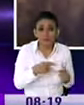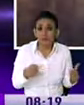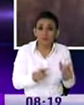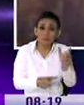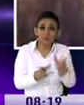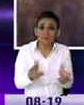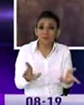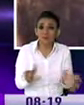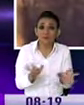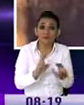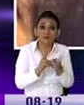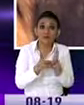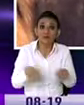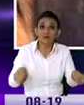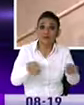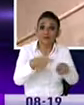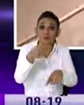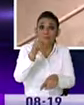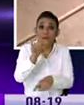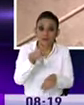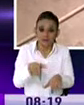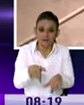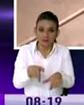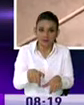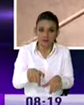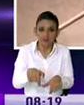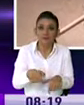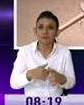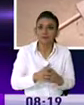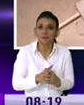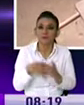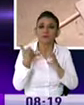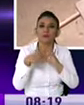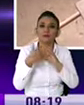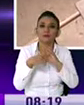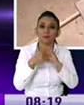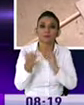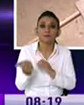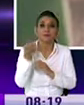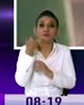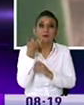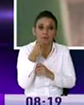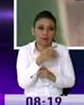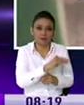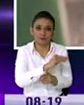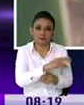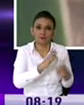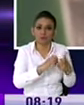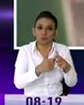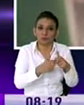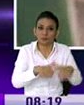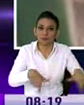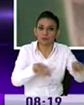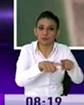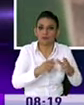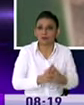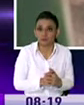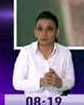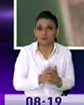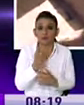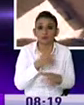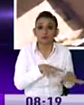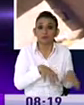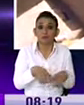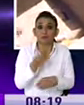Los vecinos del sector son los que a través de nuestras líneas directas alertaron esto, este problema que está teniendo estos peludos. No